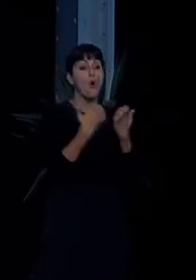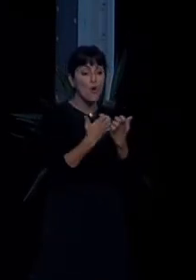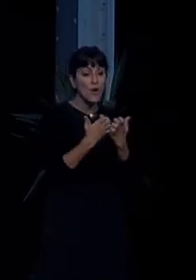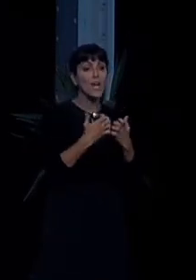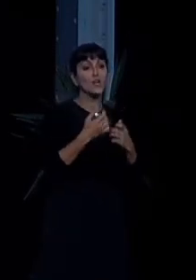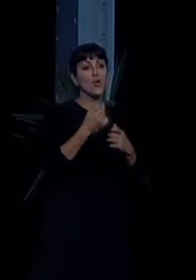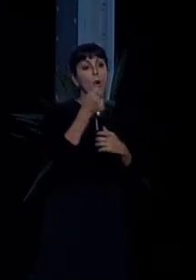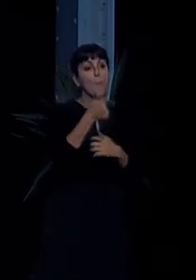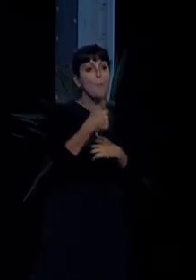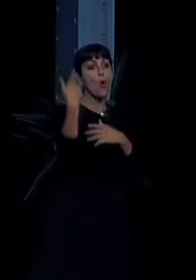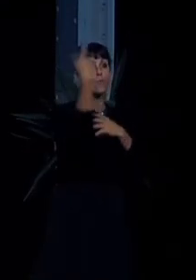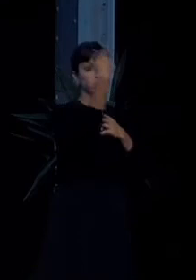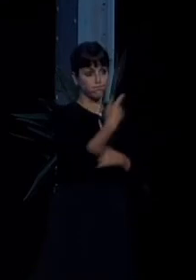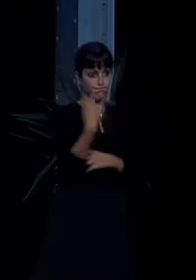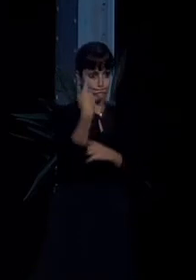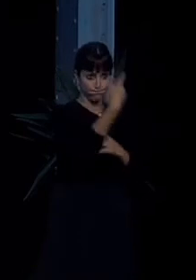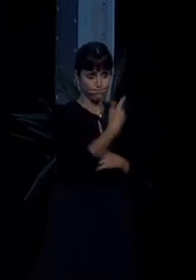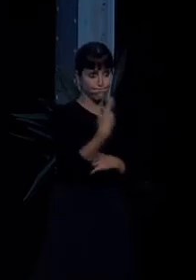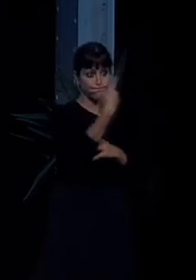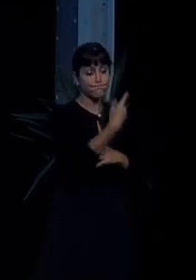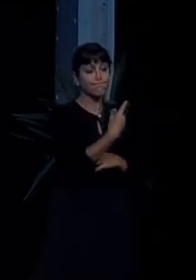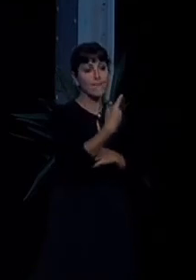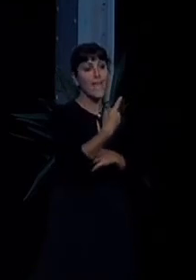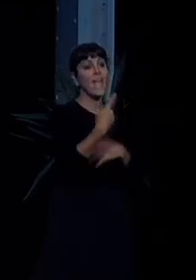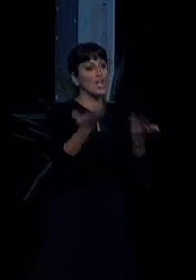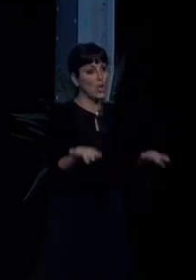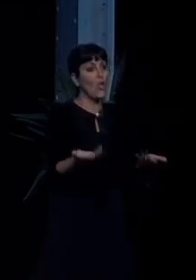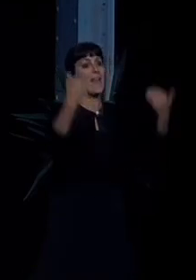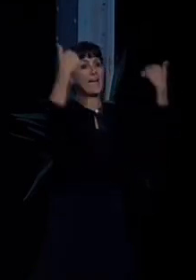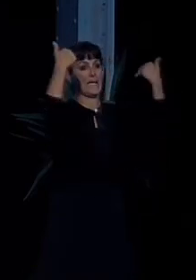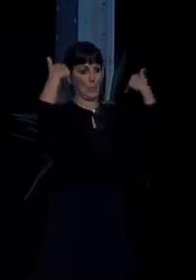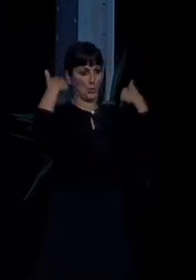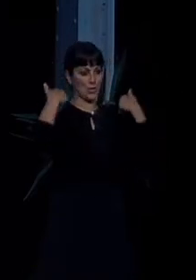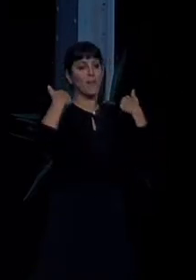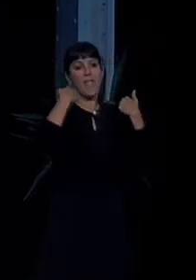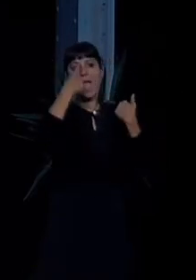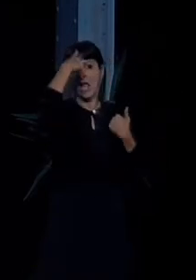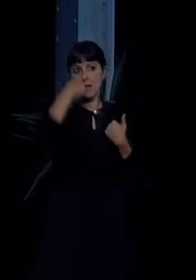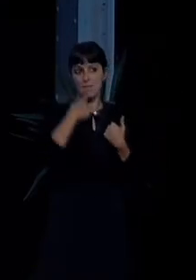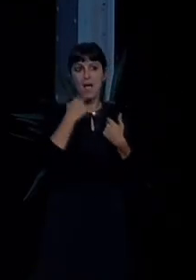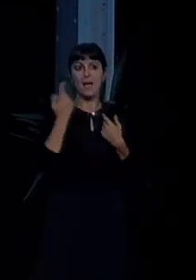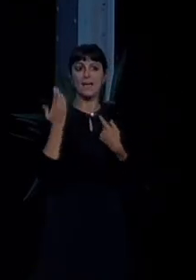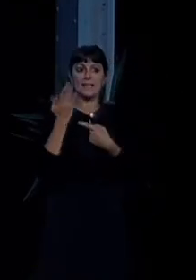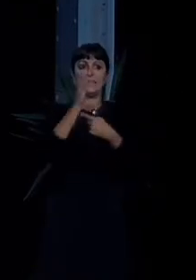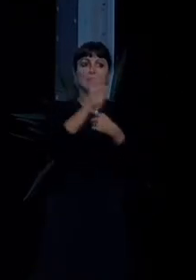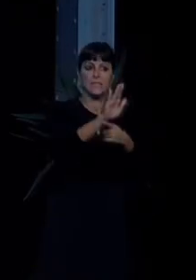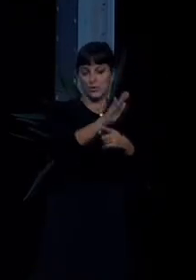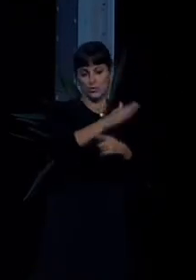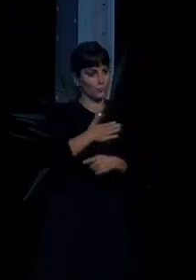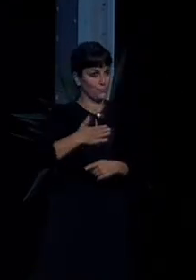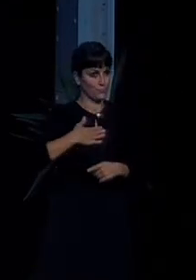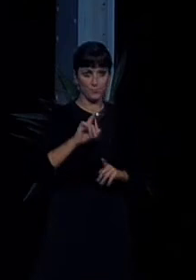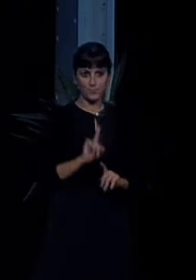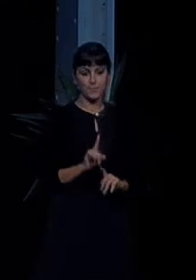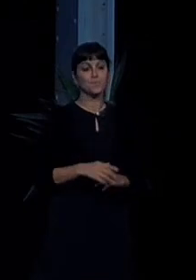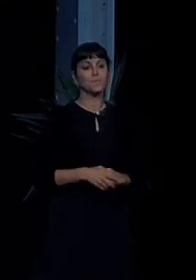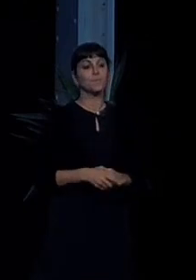siendo emitido en streaming, bueno, pues por responsabilidad también de no poner determinadas imágenes, lo que a nosotras nos sirve